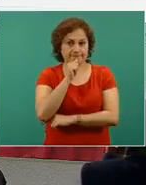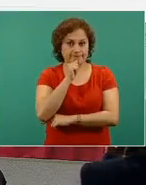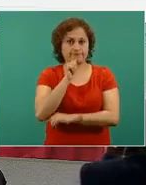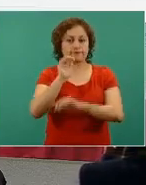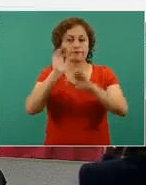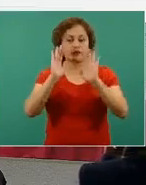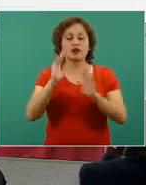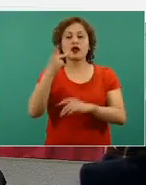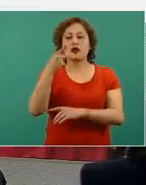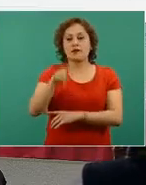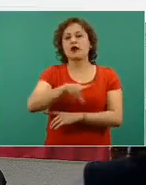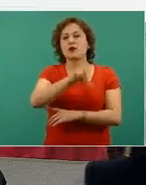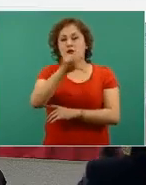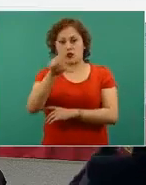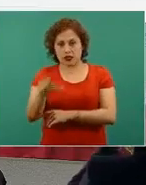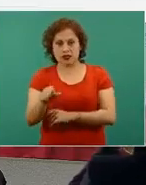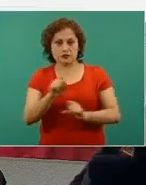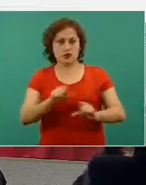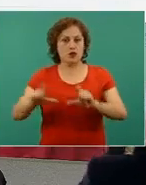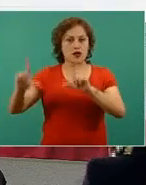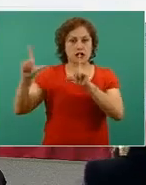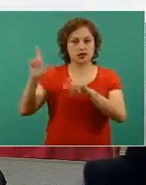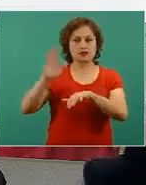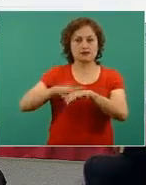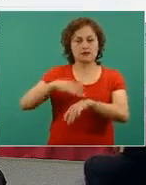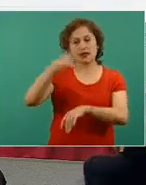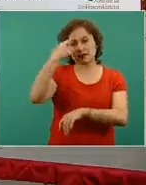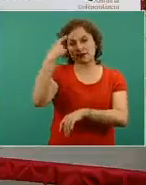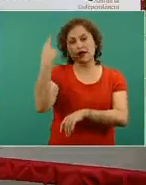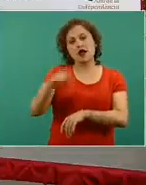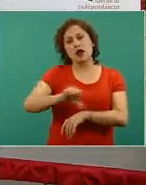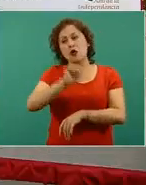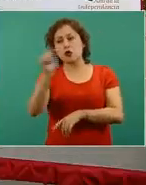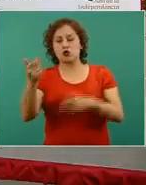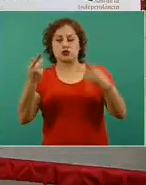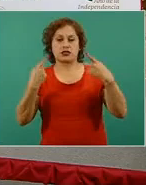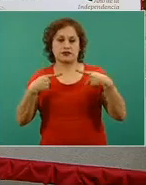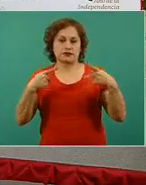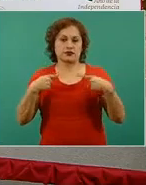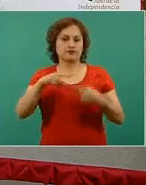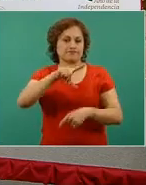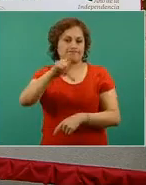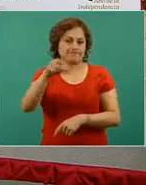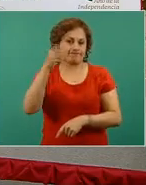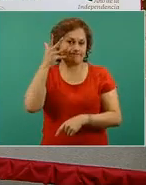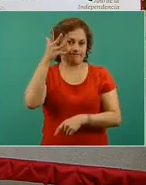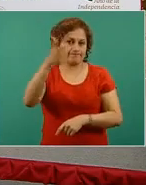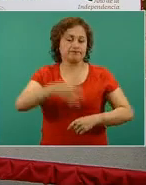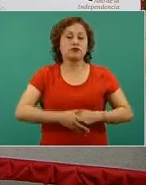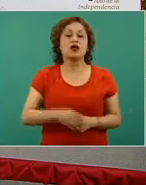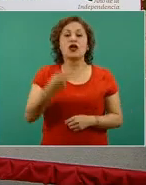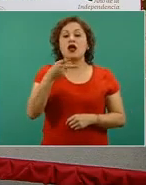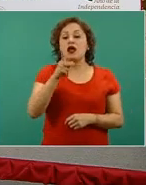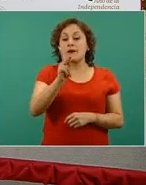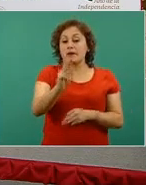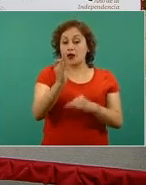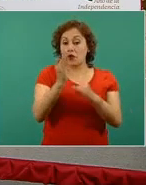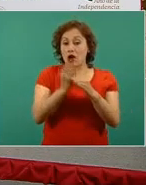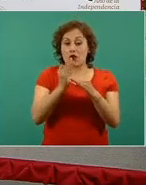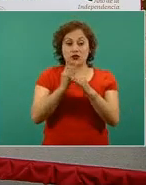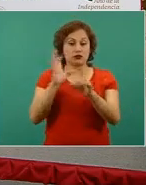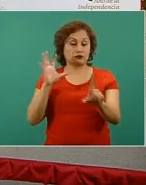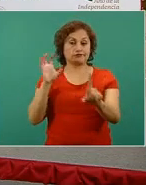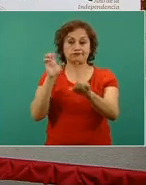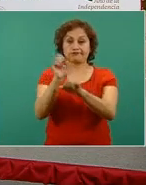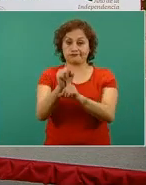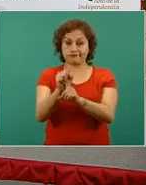eficacia también de personas por debajo de los 16 años. Pero por el momento la meta es hasta los de los